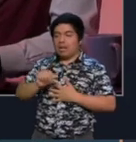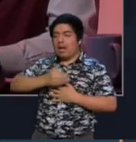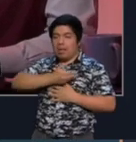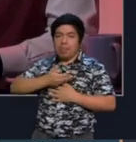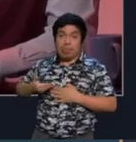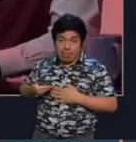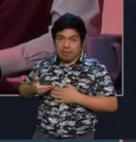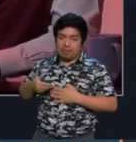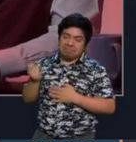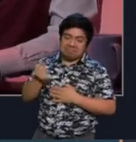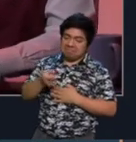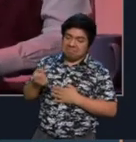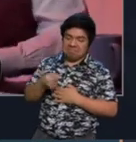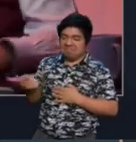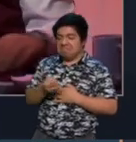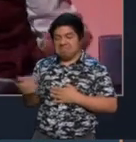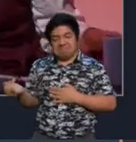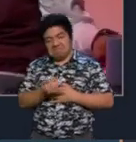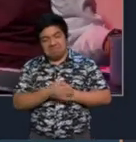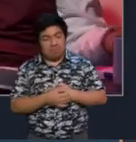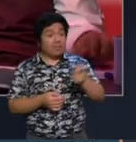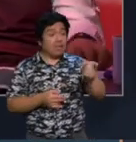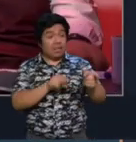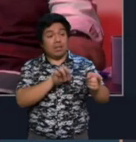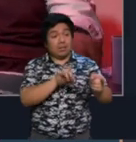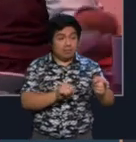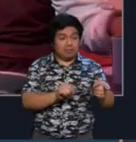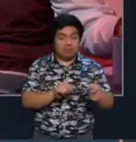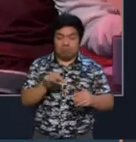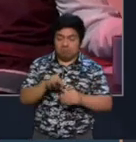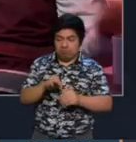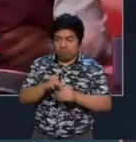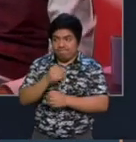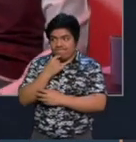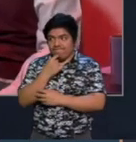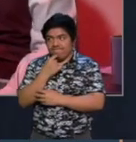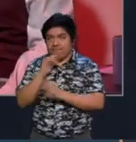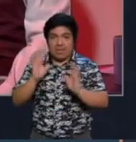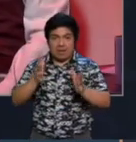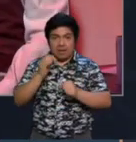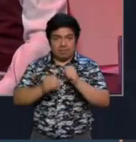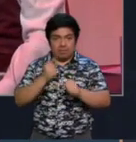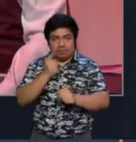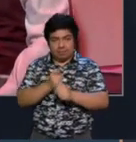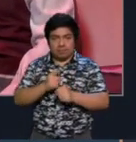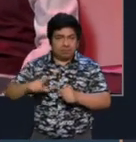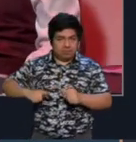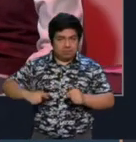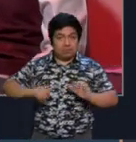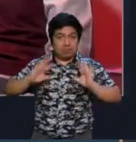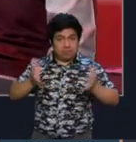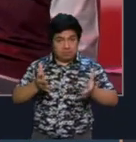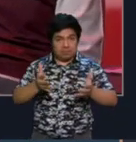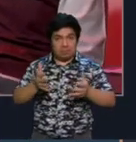Es lo mismo, no hay diferencia. Andrés. Yo no votaría por quien ya tuvo la oportunidad de gobernar, y